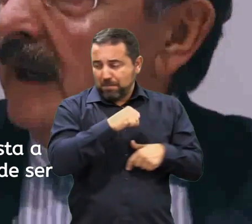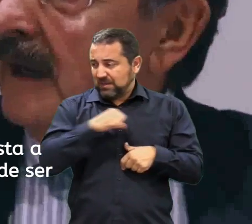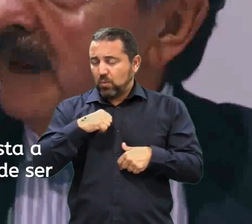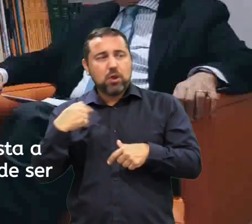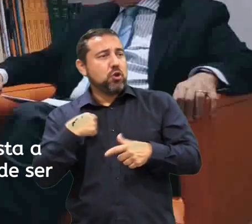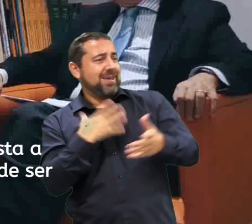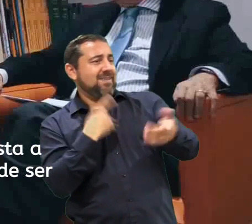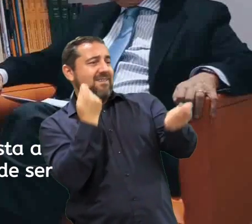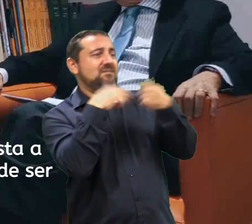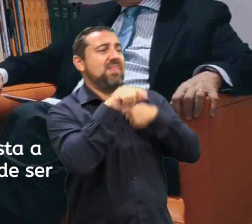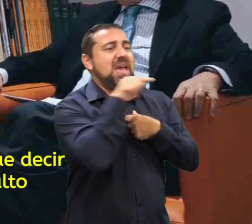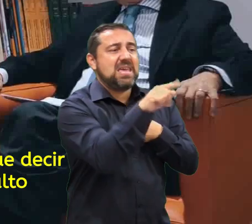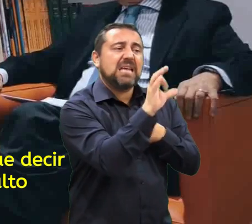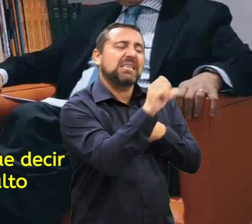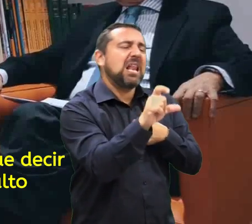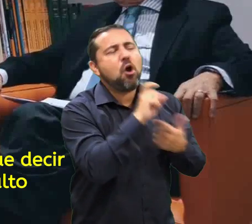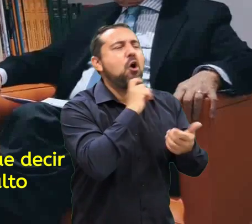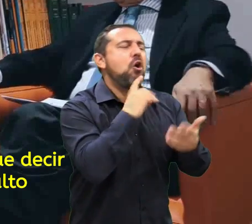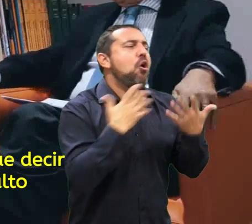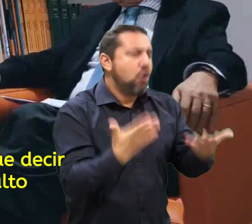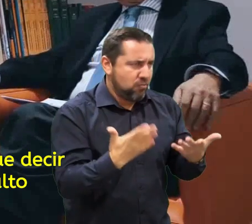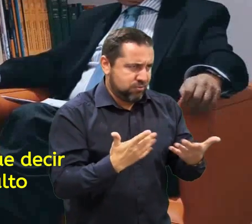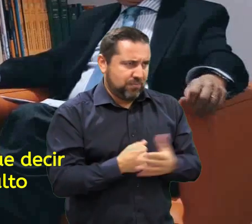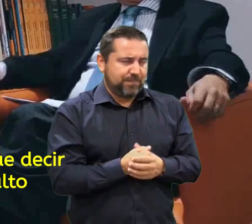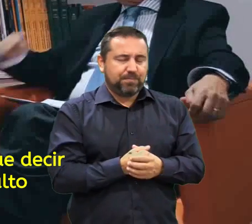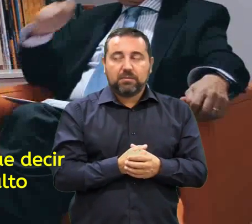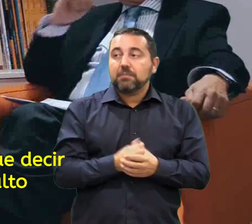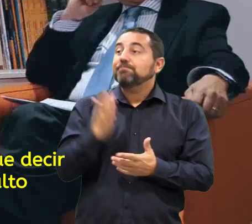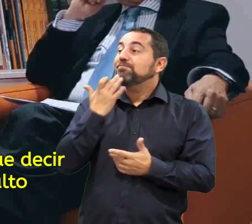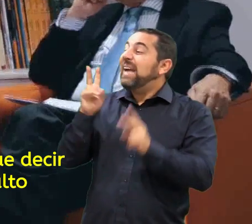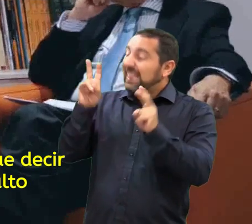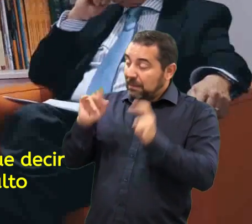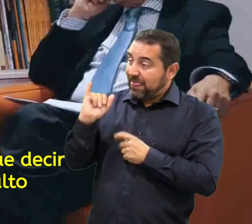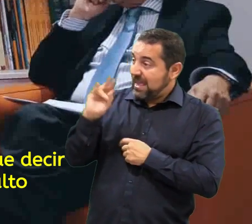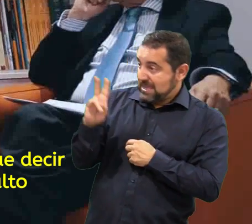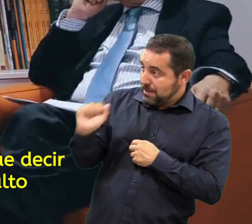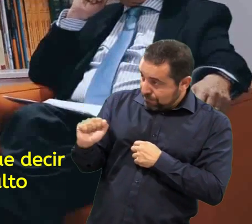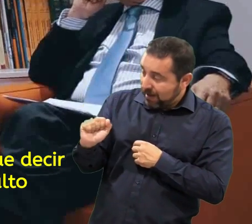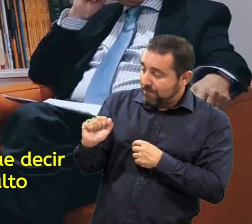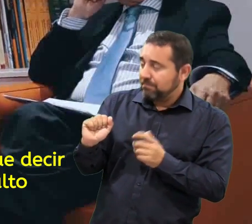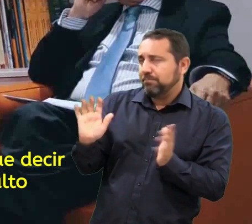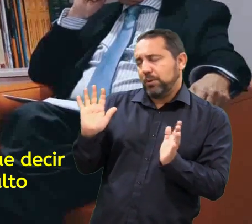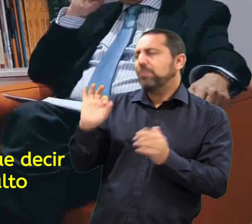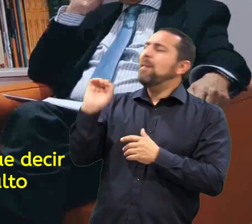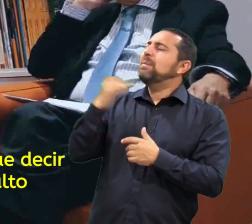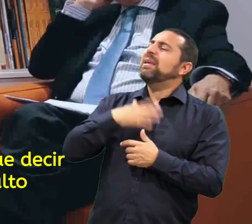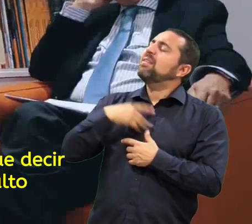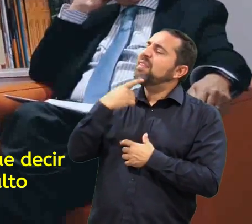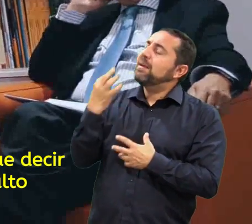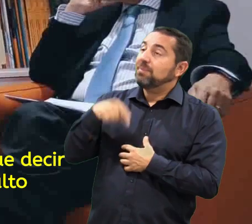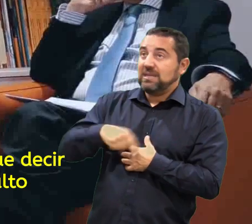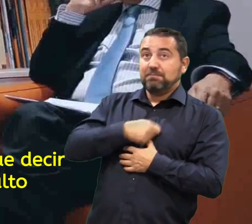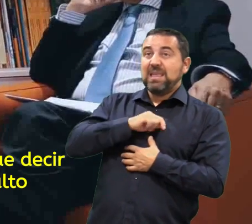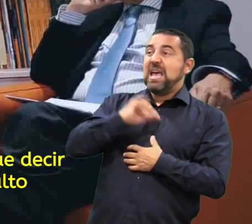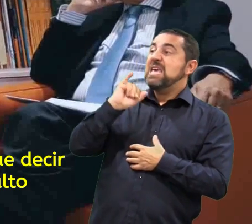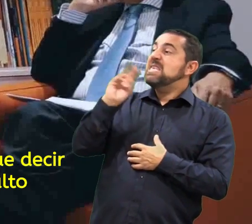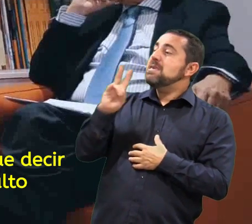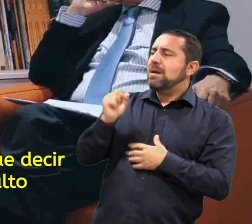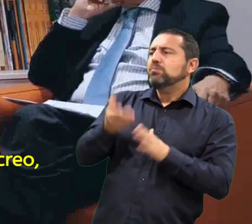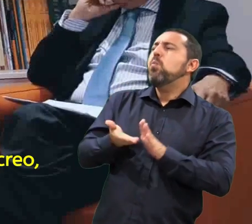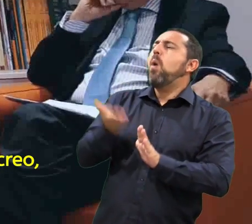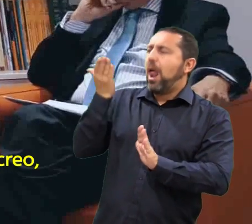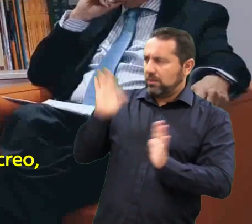sociedad limitada o no? Bueno, eso, a efectos del IVA, lo primero que hay que decir es que en España tenemos un IVA muy